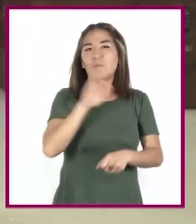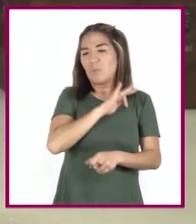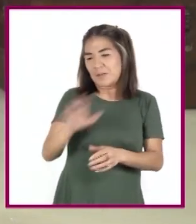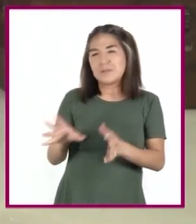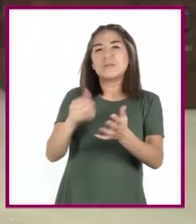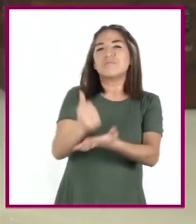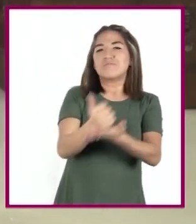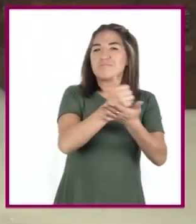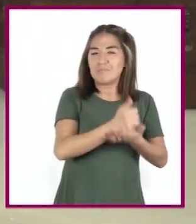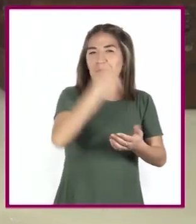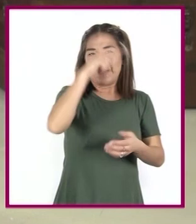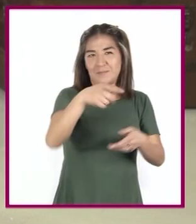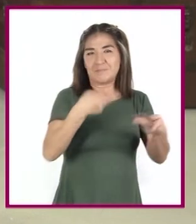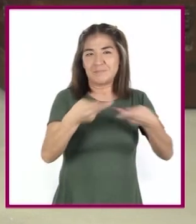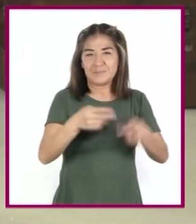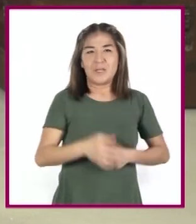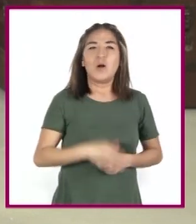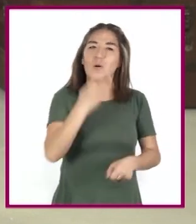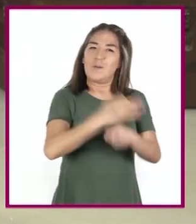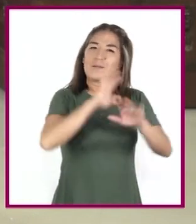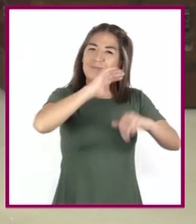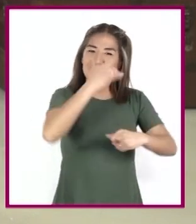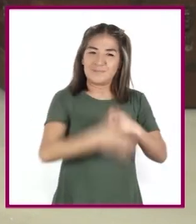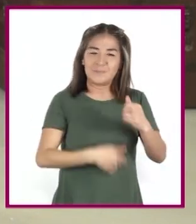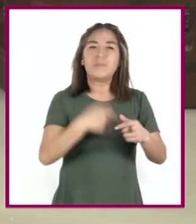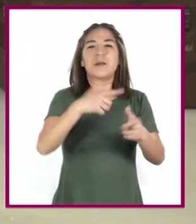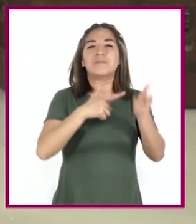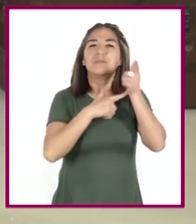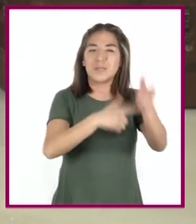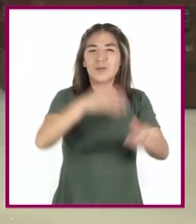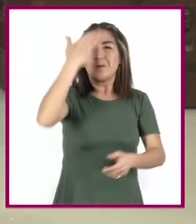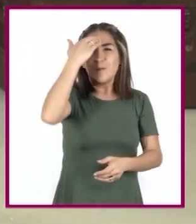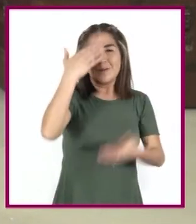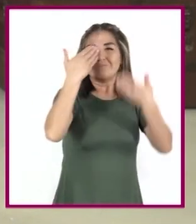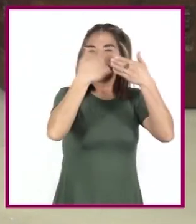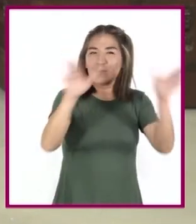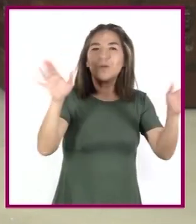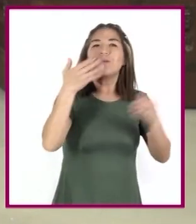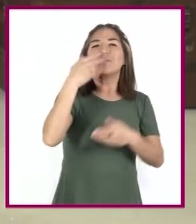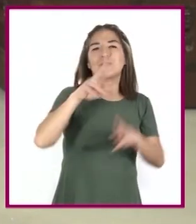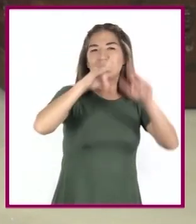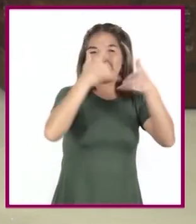concluido, pero aún nos queda mucho por conocer y aprender de la historia de nuestro país.